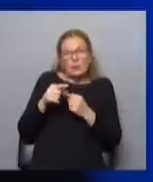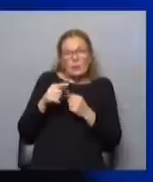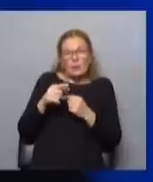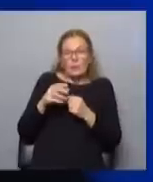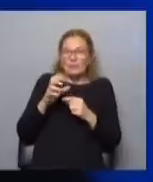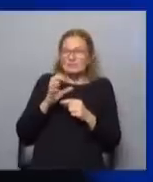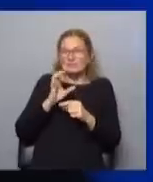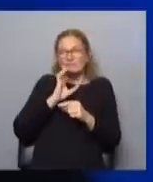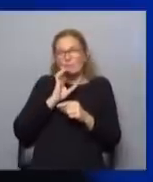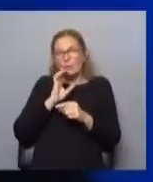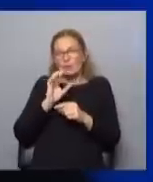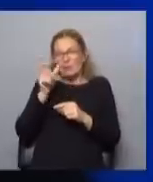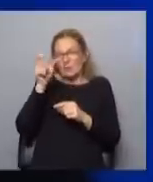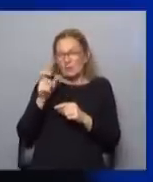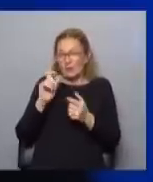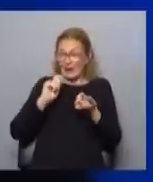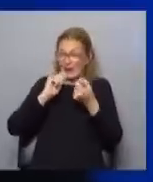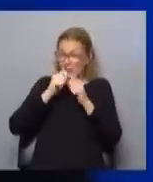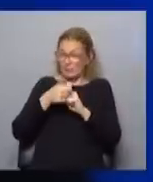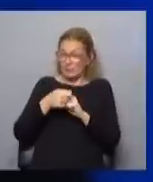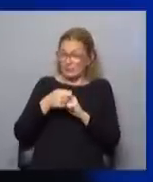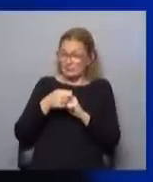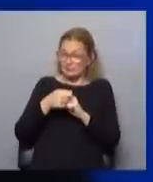de nuestra gente es distinto cambio